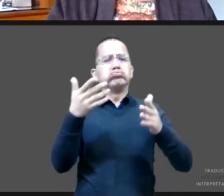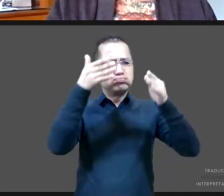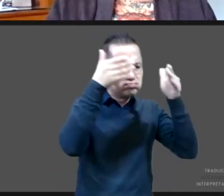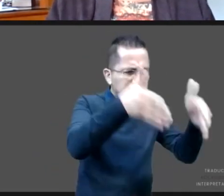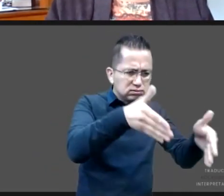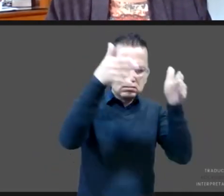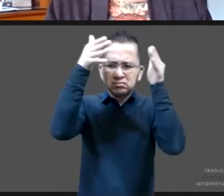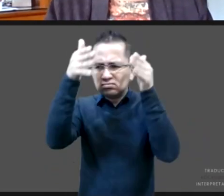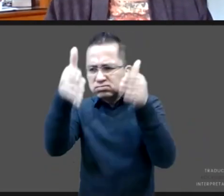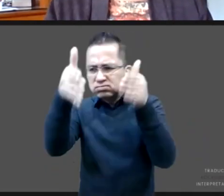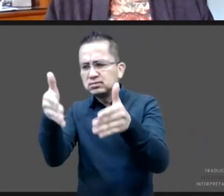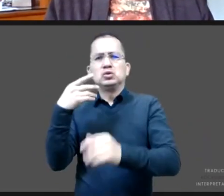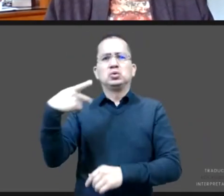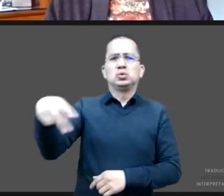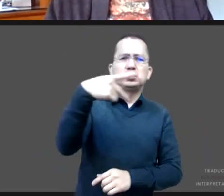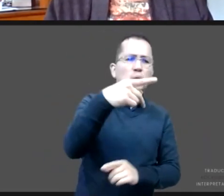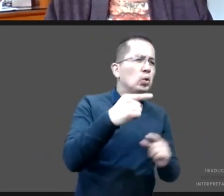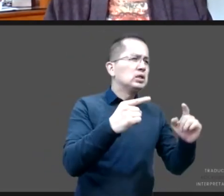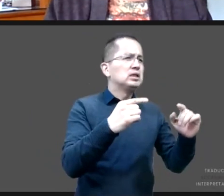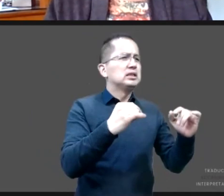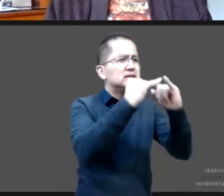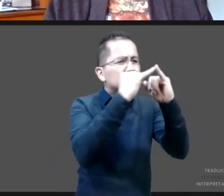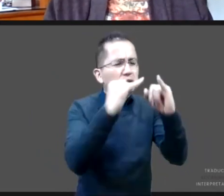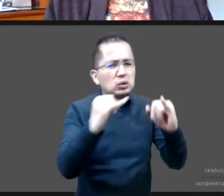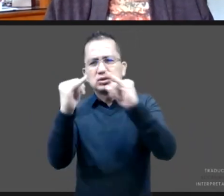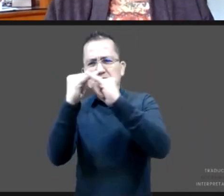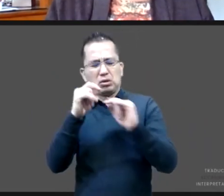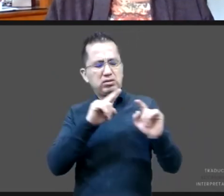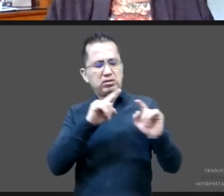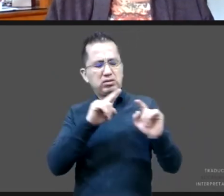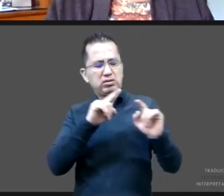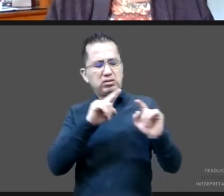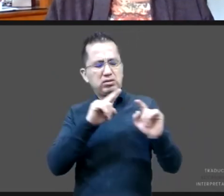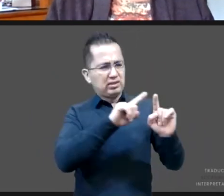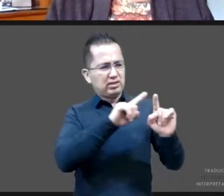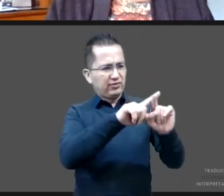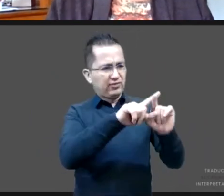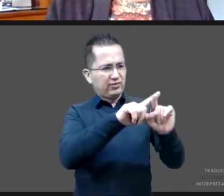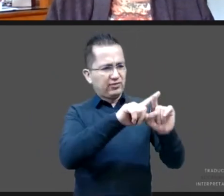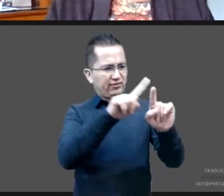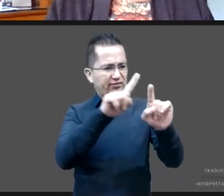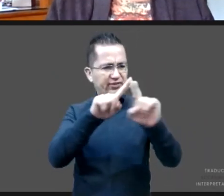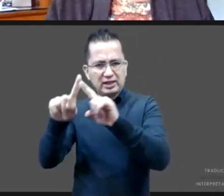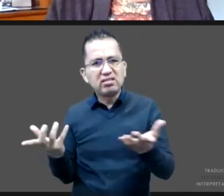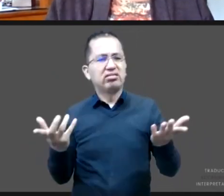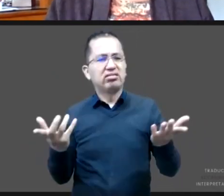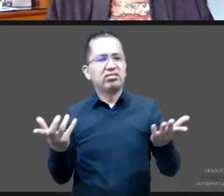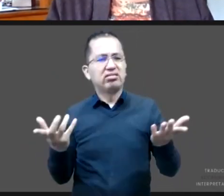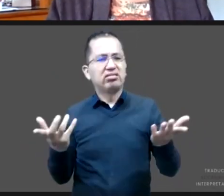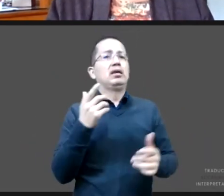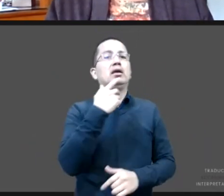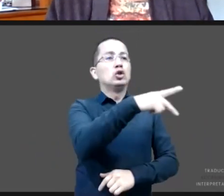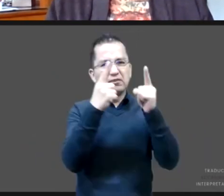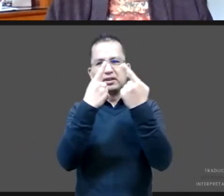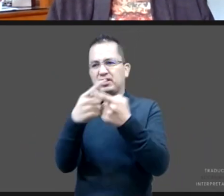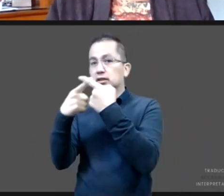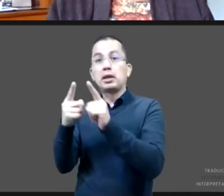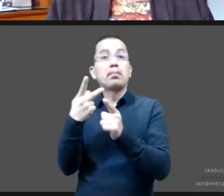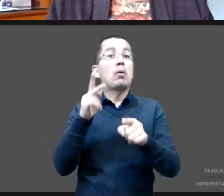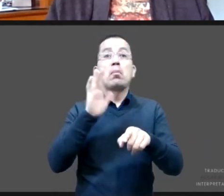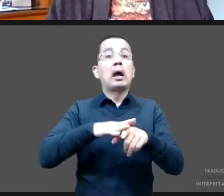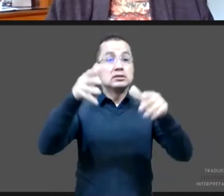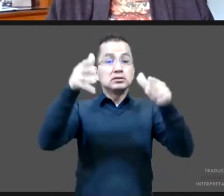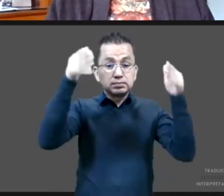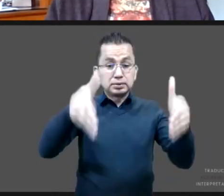institucionalidades desde diferentes proyectos desde diferentes acentos se está trabajando